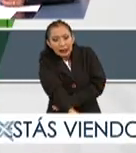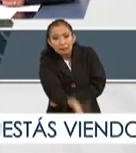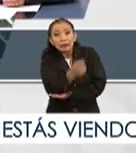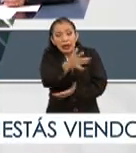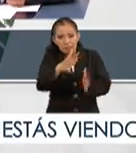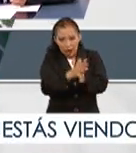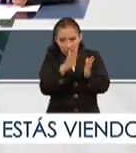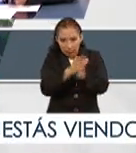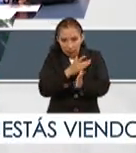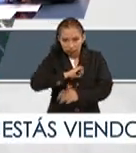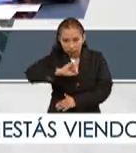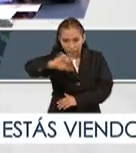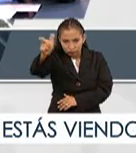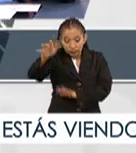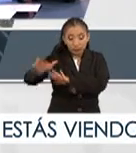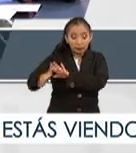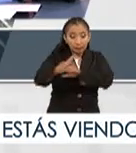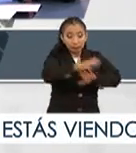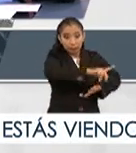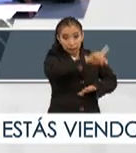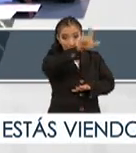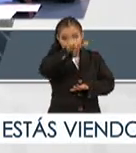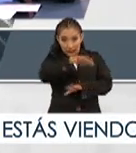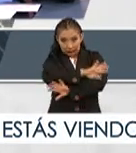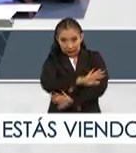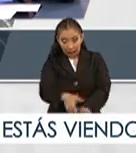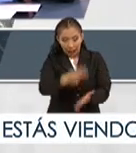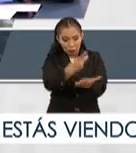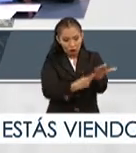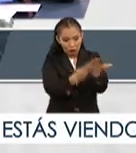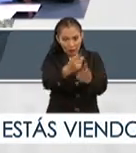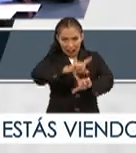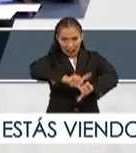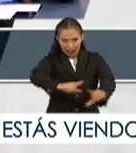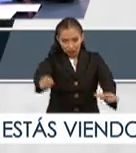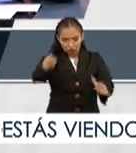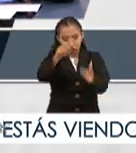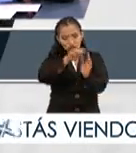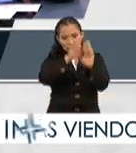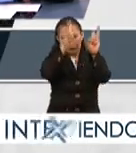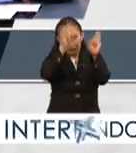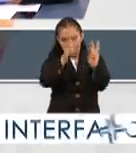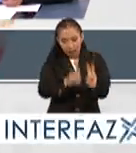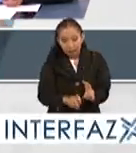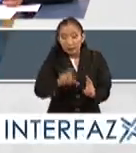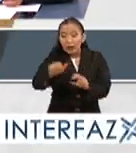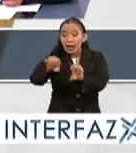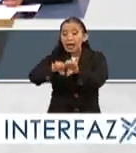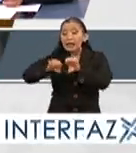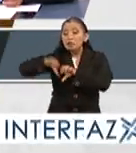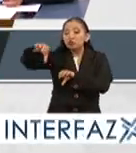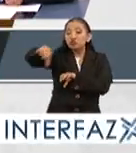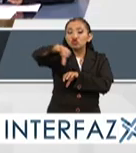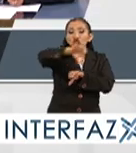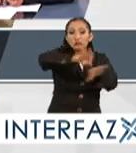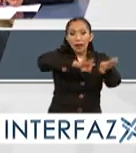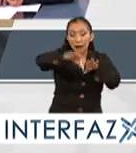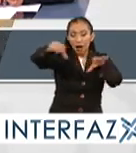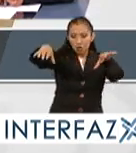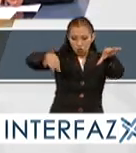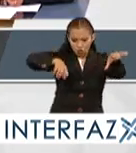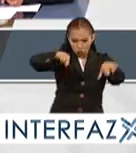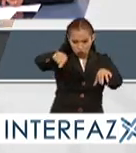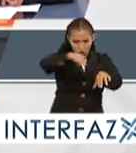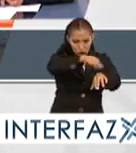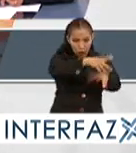ahí participaron expertos. Pero después de tener el plan y programas, el currículum, creamos equipos de trabajo importantes